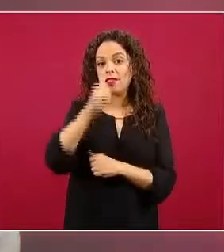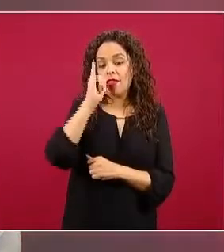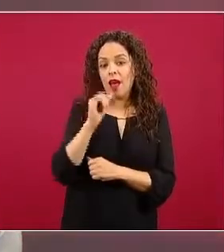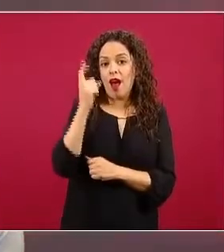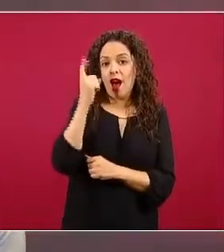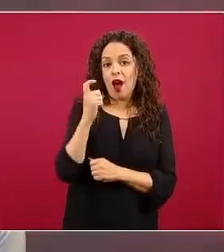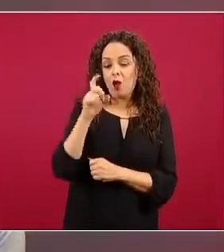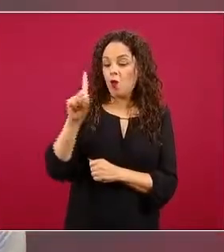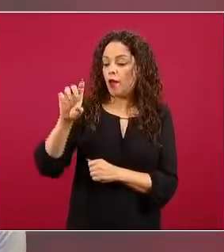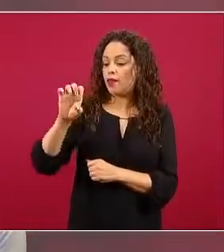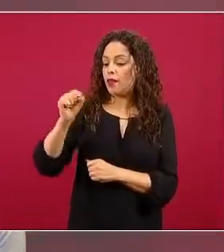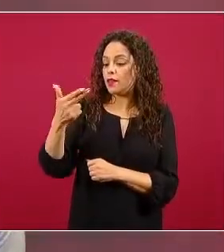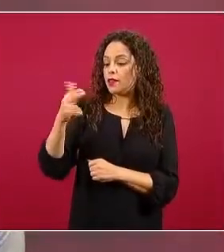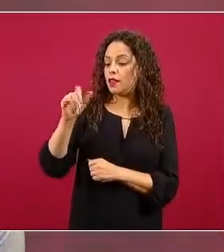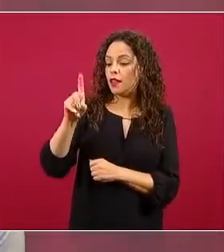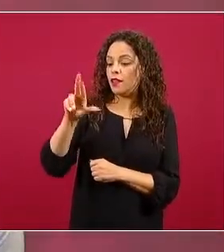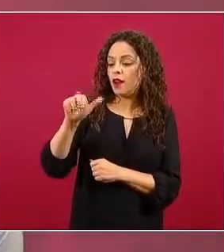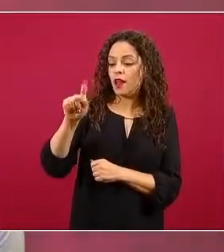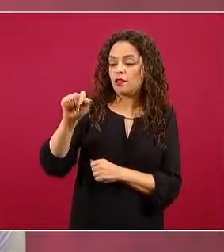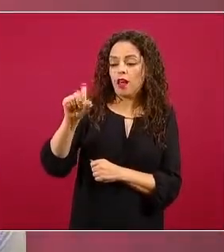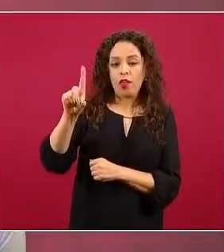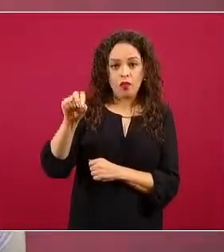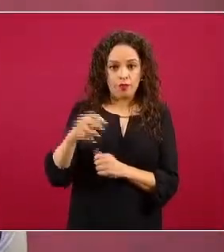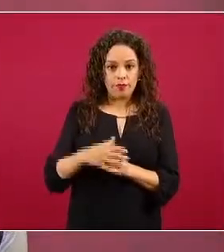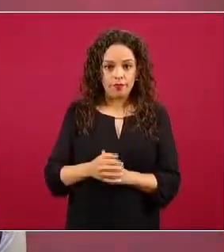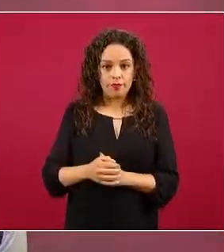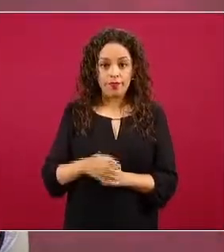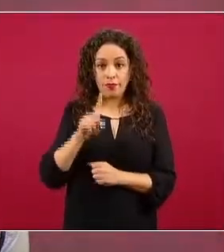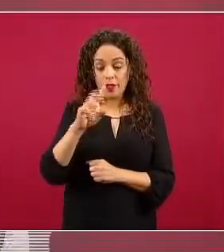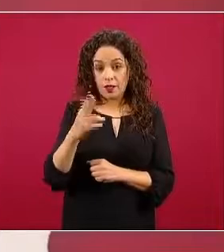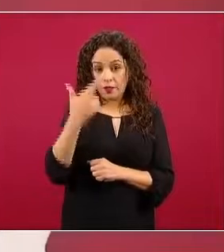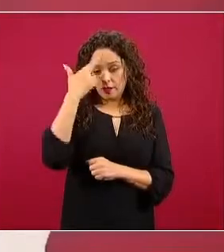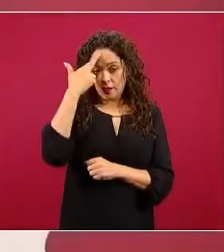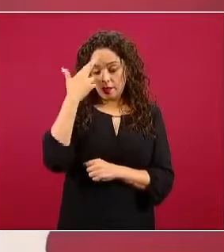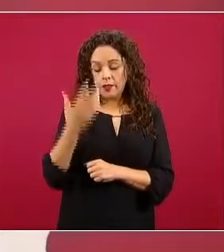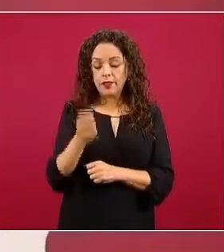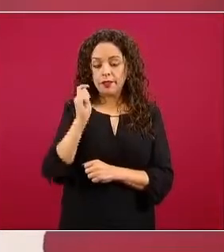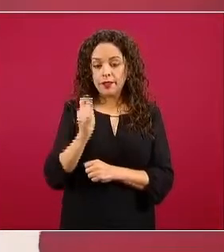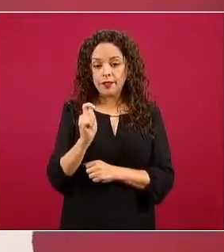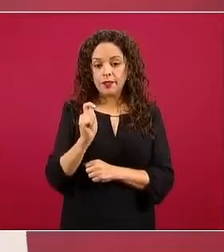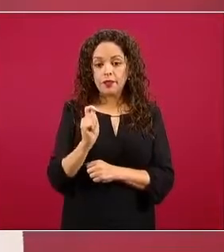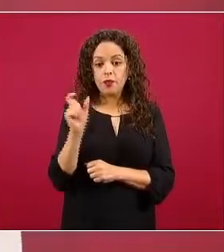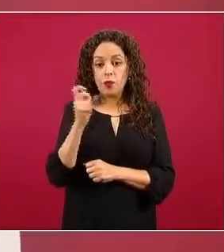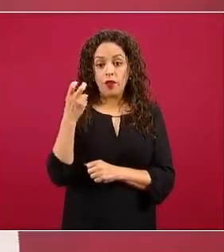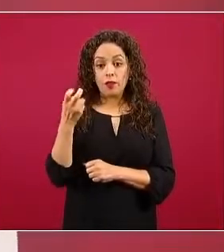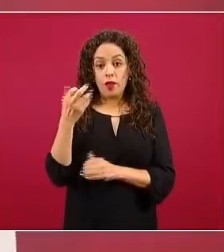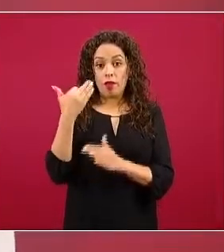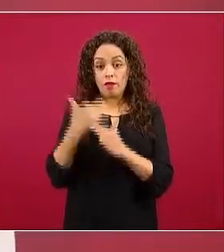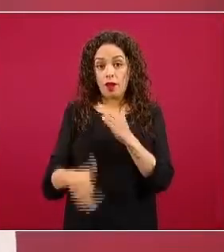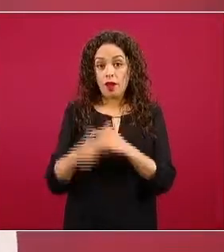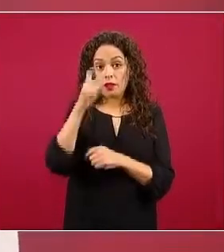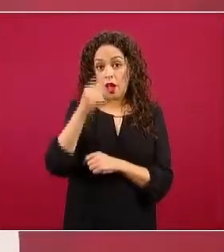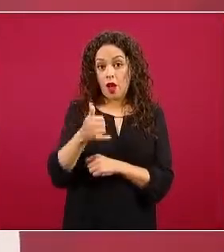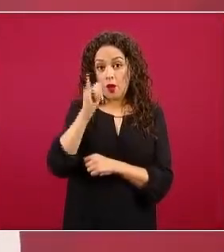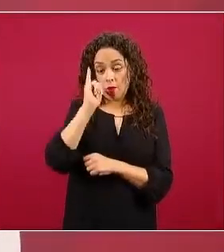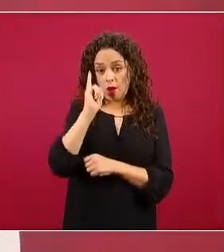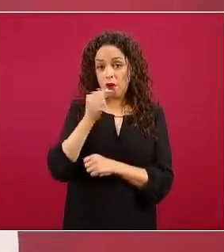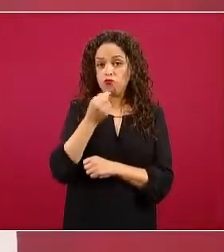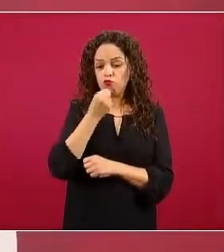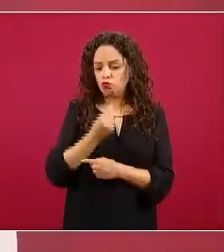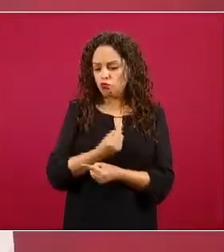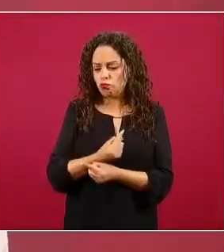cuadro clásico de deshidratación en una personita menor de 5